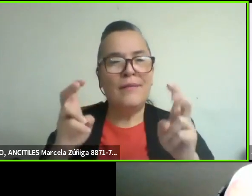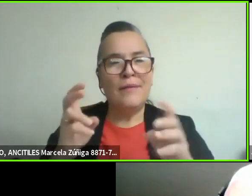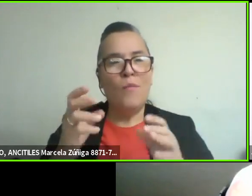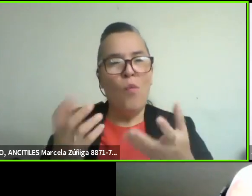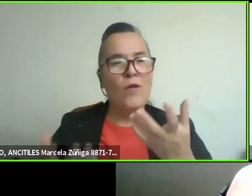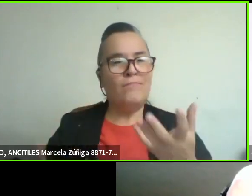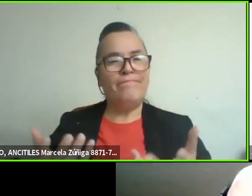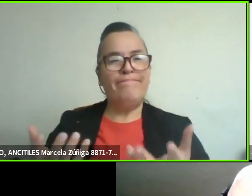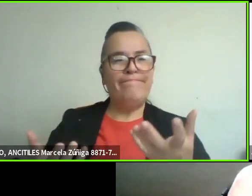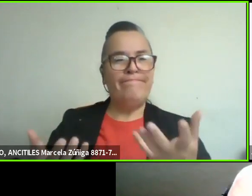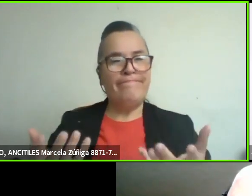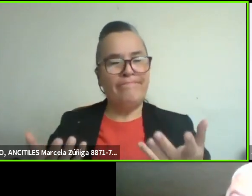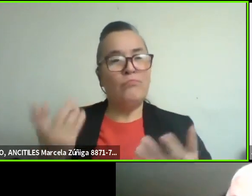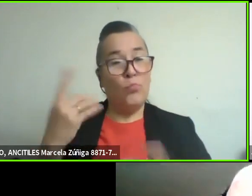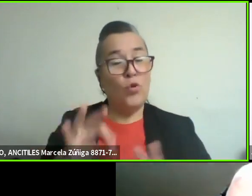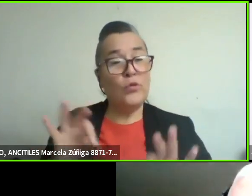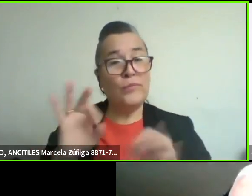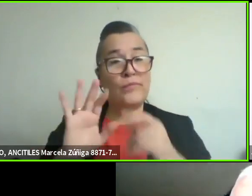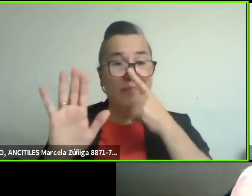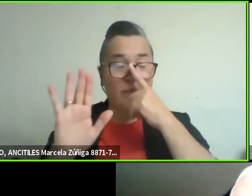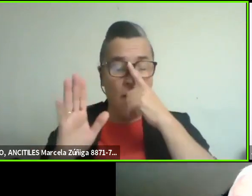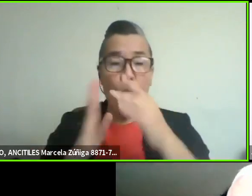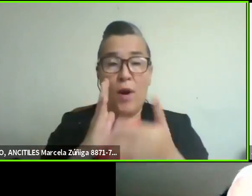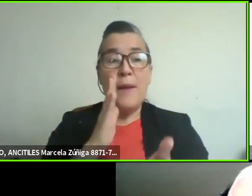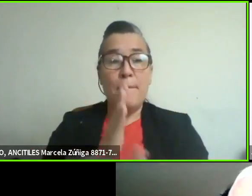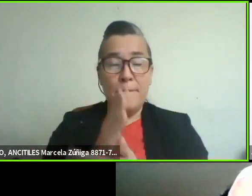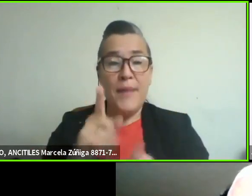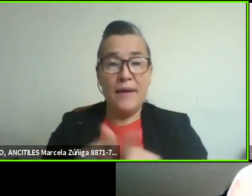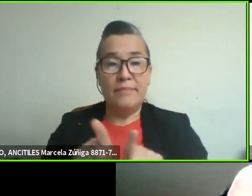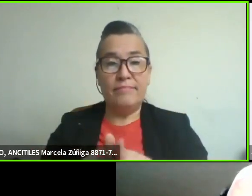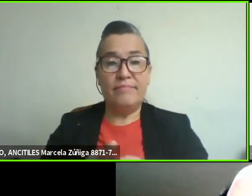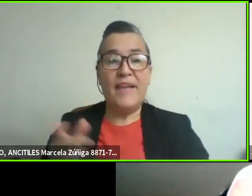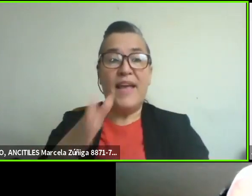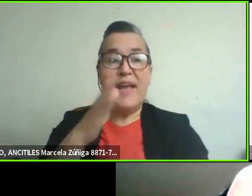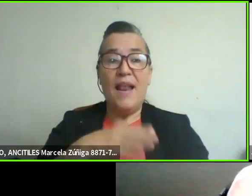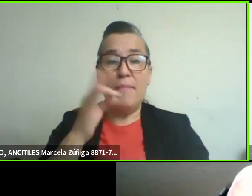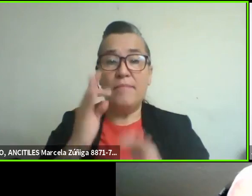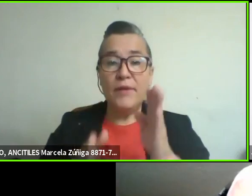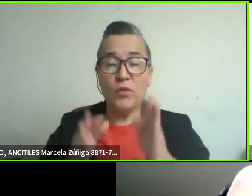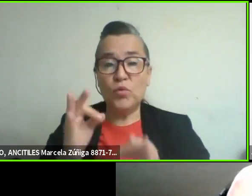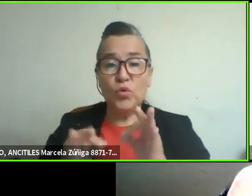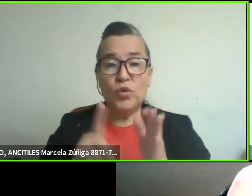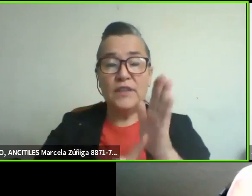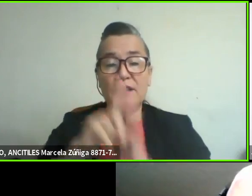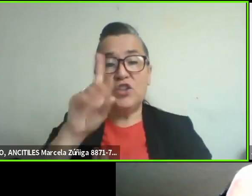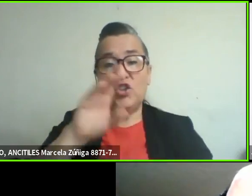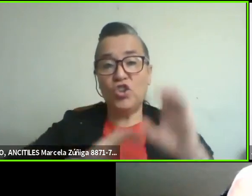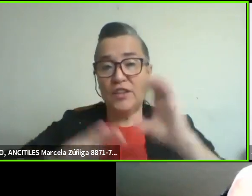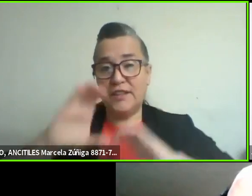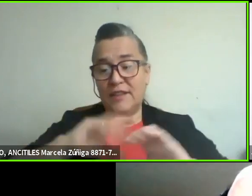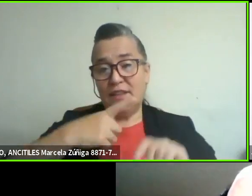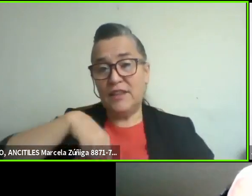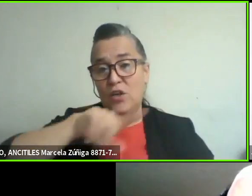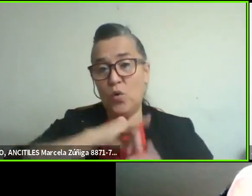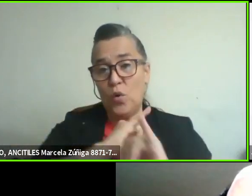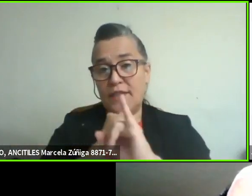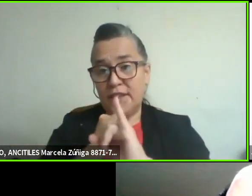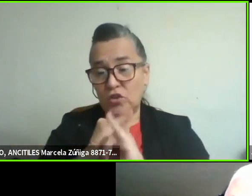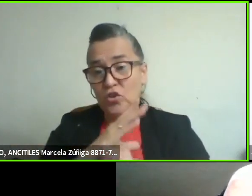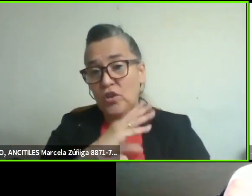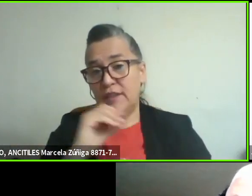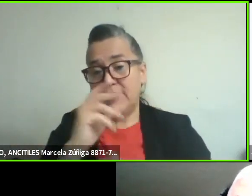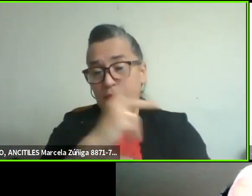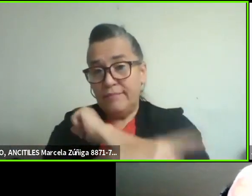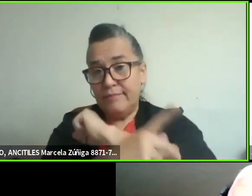mundial por la importancia que y por el impacto que tiene en perjuicio del desarrollo científico de nuestras instituciones y nuestros países